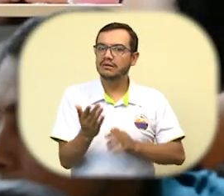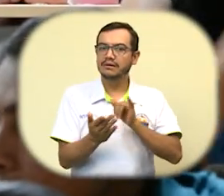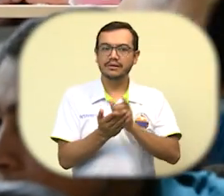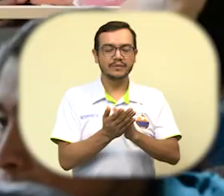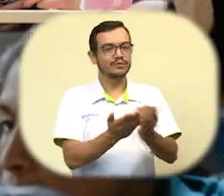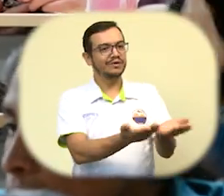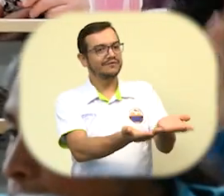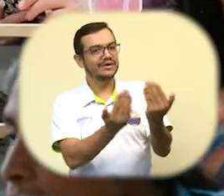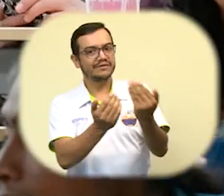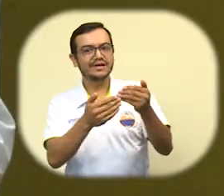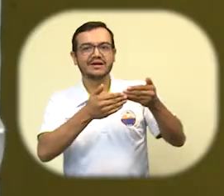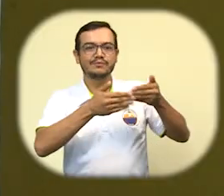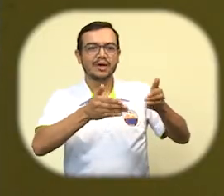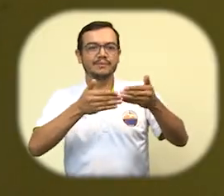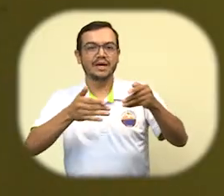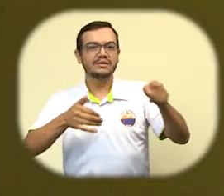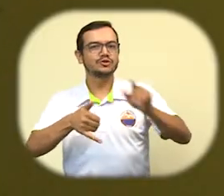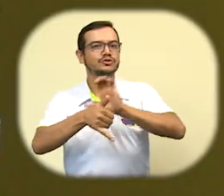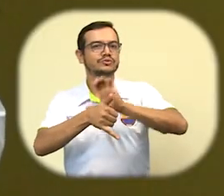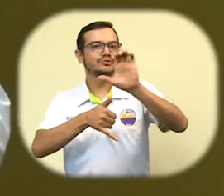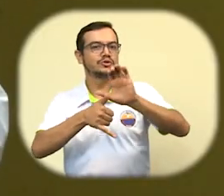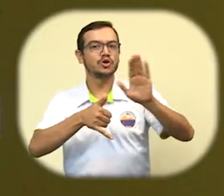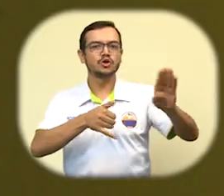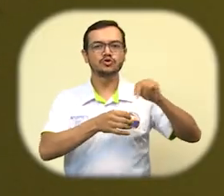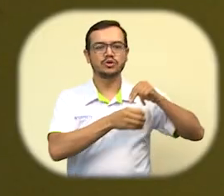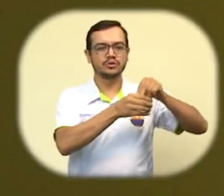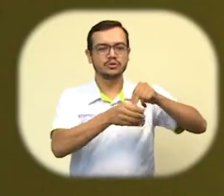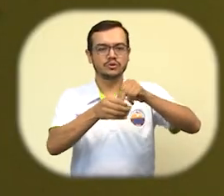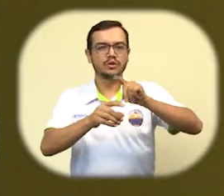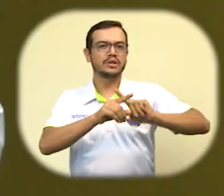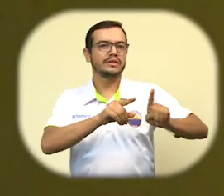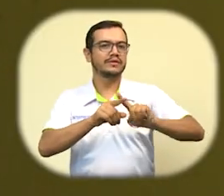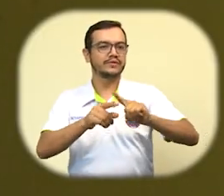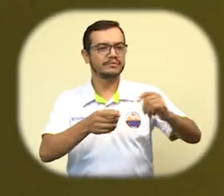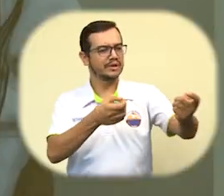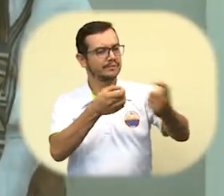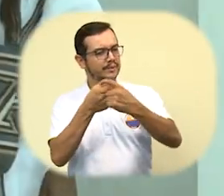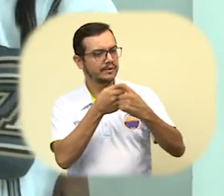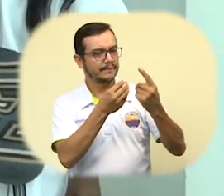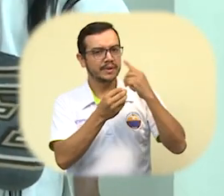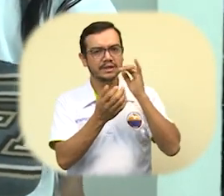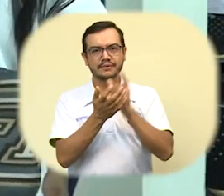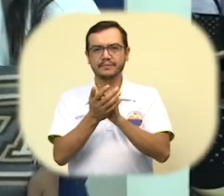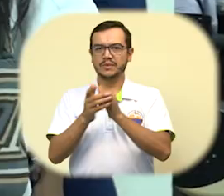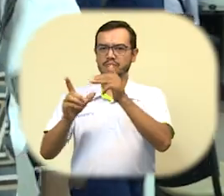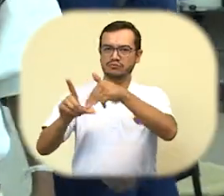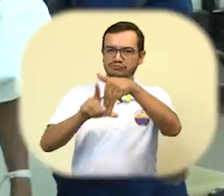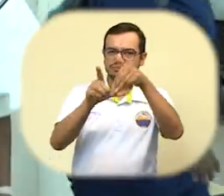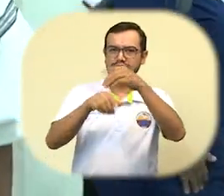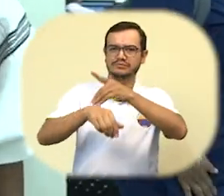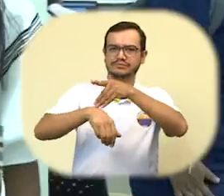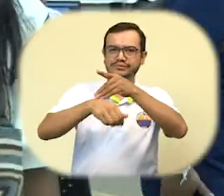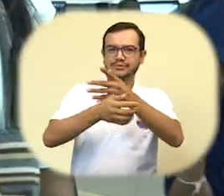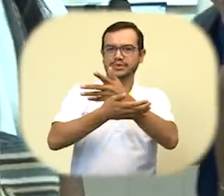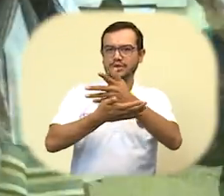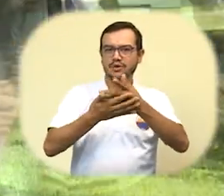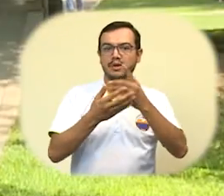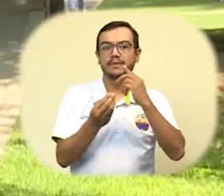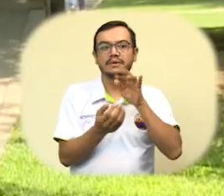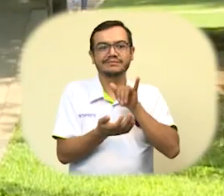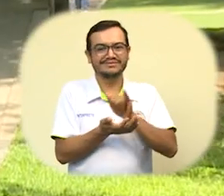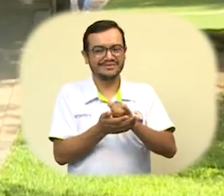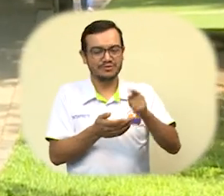objetivo promover el ingreso de los pueblos originarios del Caribe colombiano a programas de posgrados, con el fin de contribuir al fortalecimiento